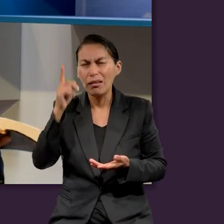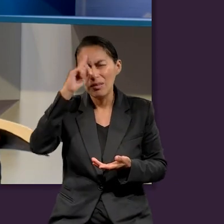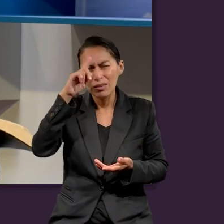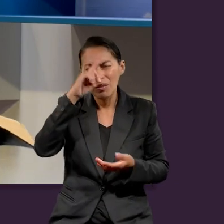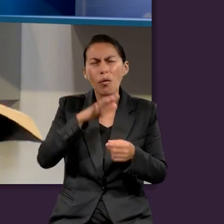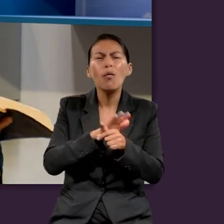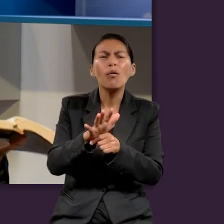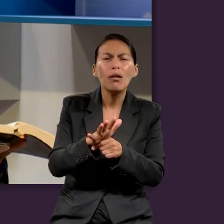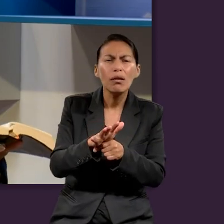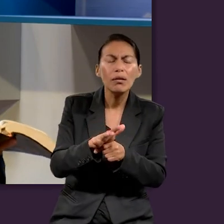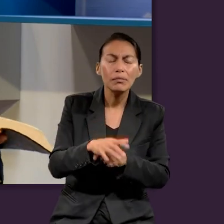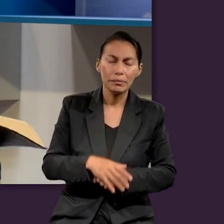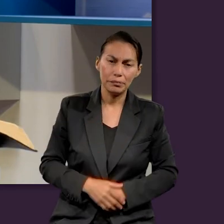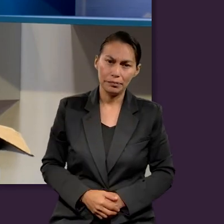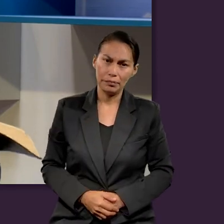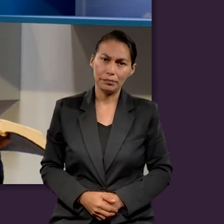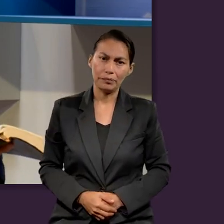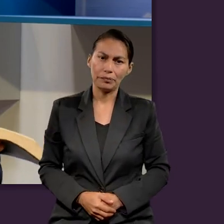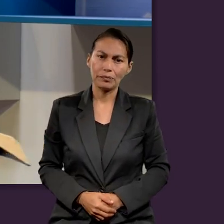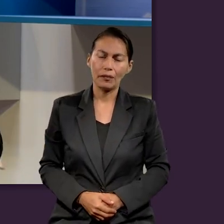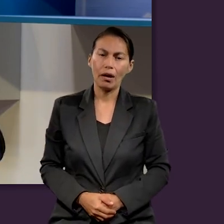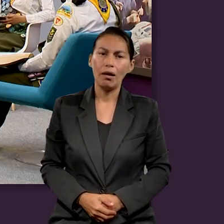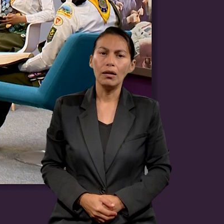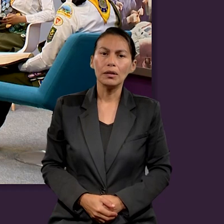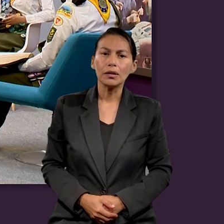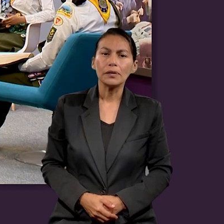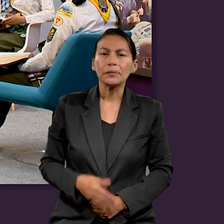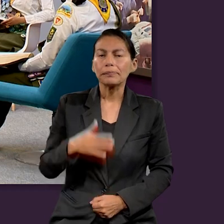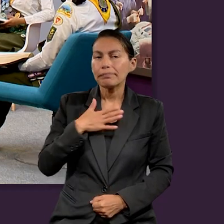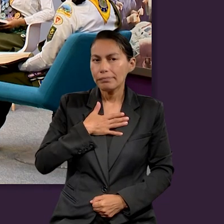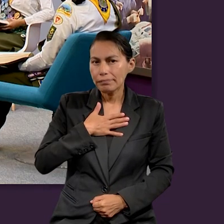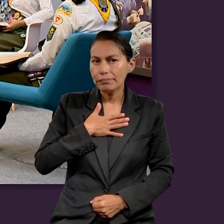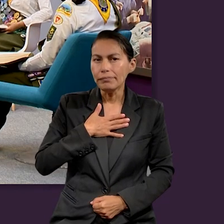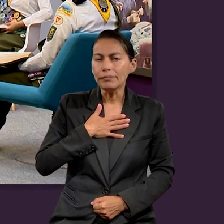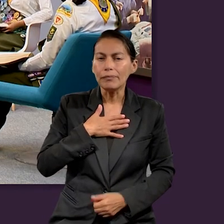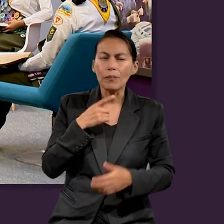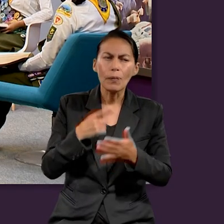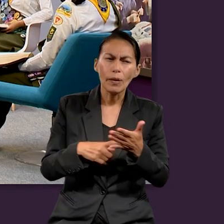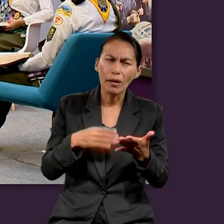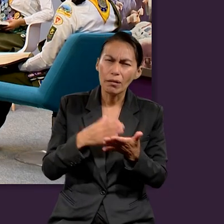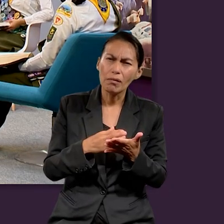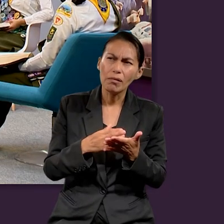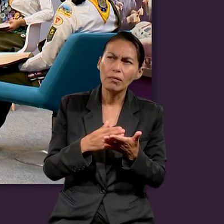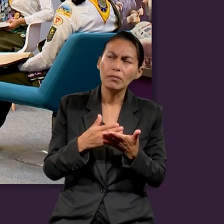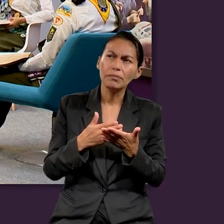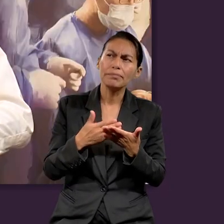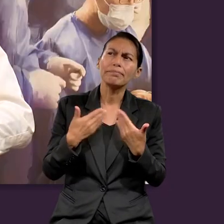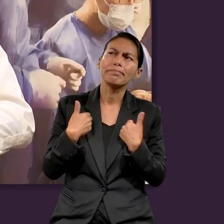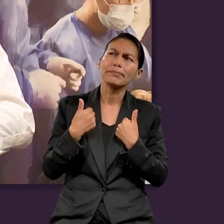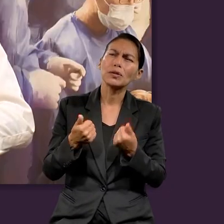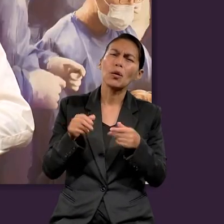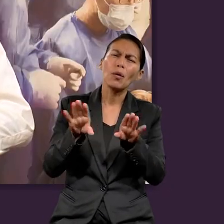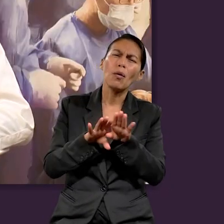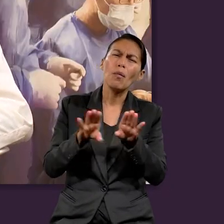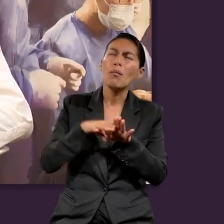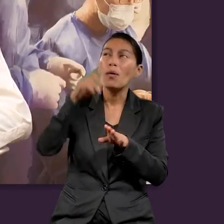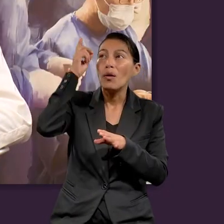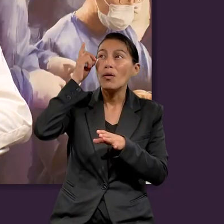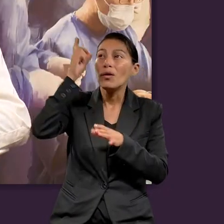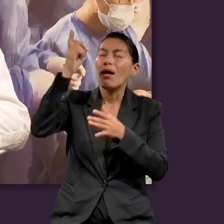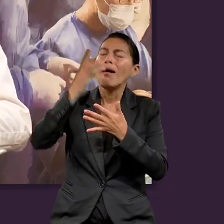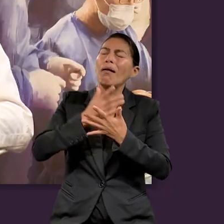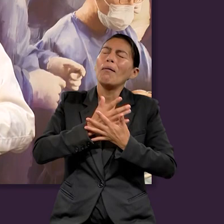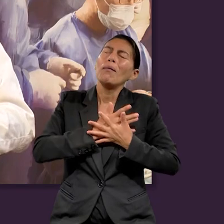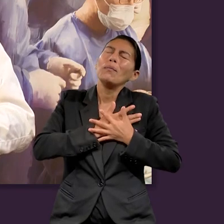compartir con los que nos están viendo qué dirían a mí lo que me dejó la lección es